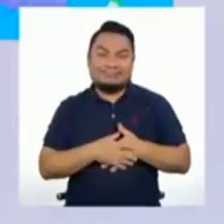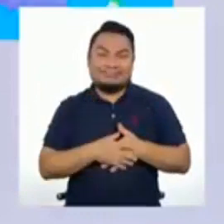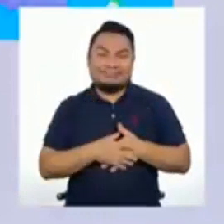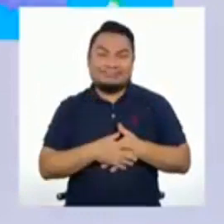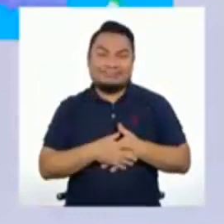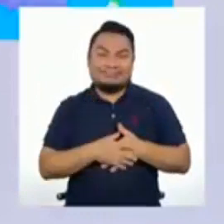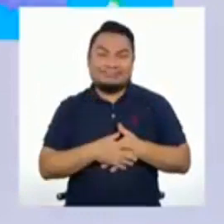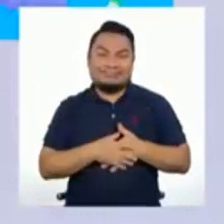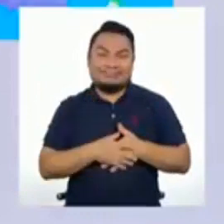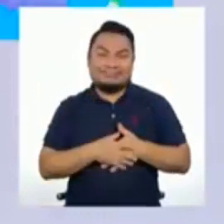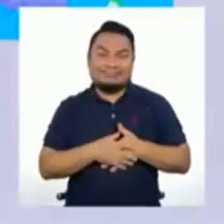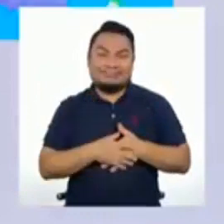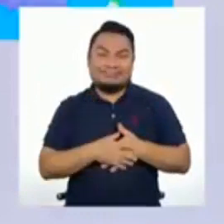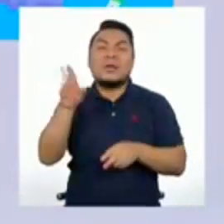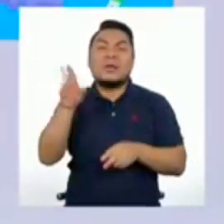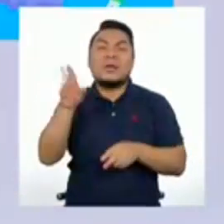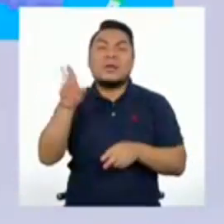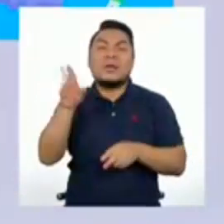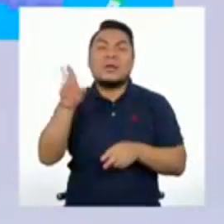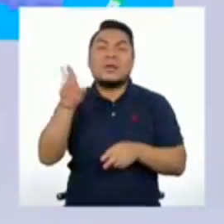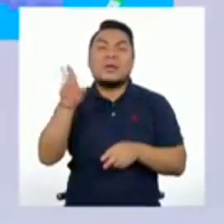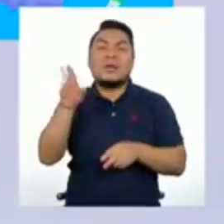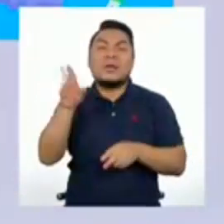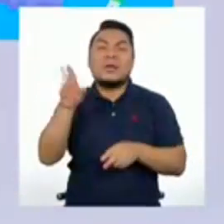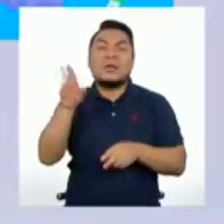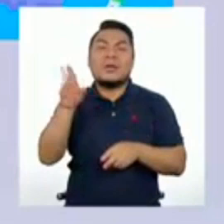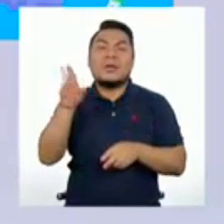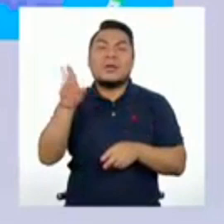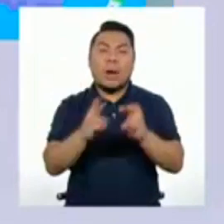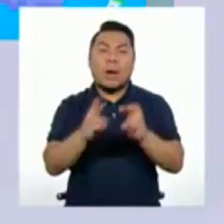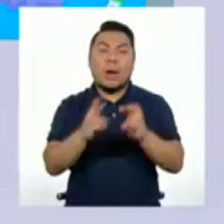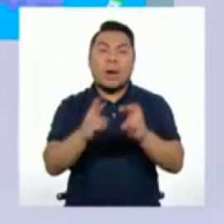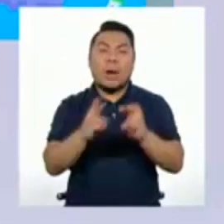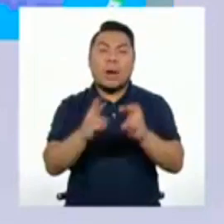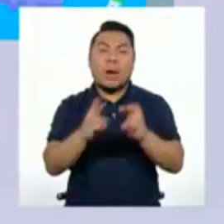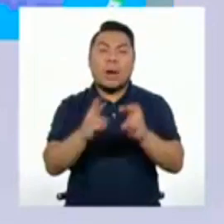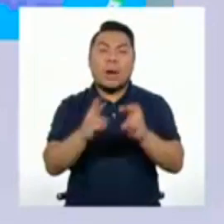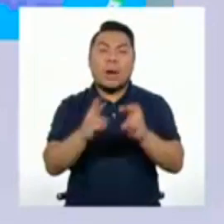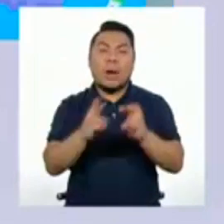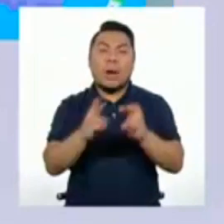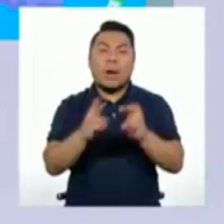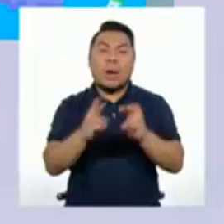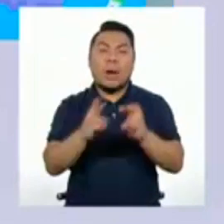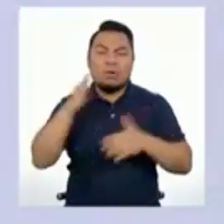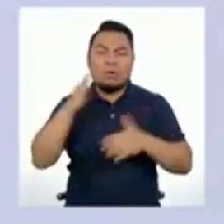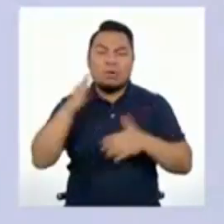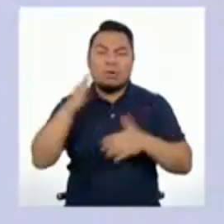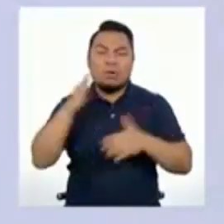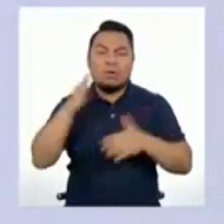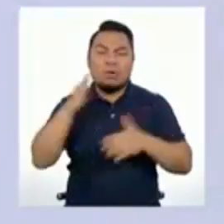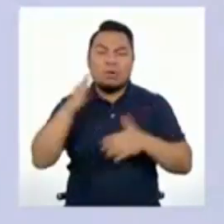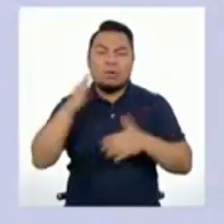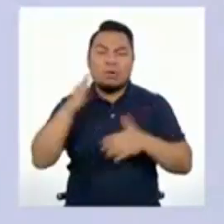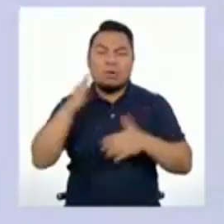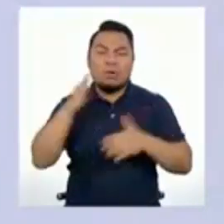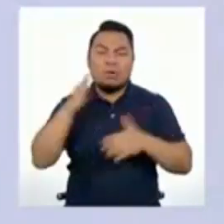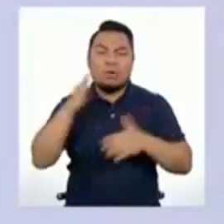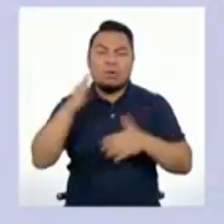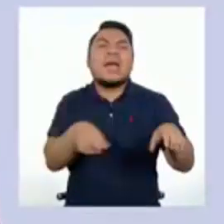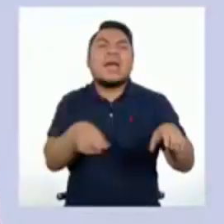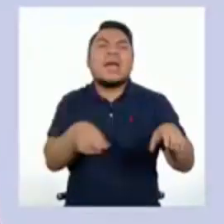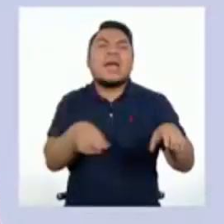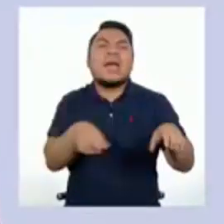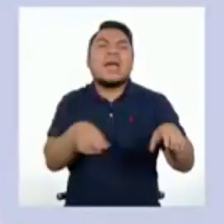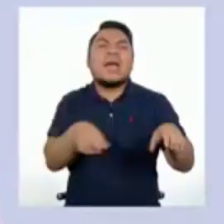ríos. ¿Qué podemos hacer al respecto? Pues aquí viene la tecnología para solucionar nuestro problema. En los